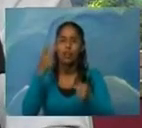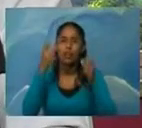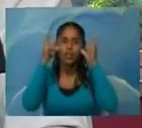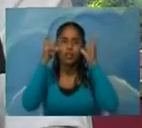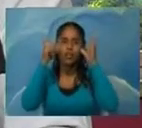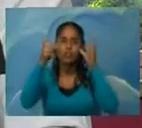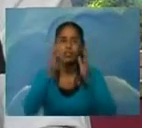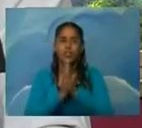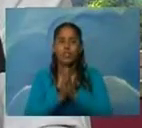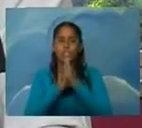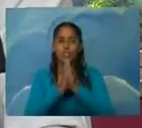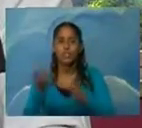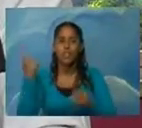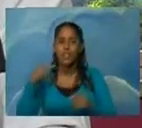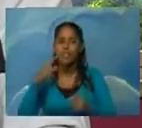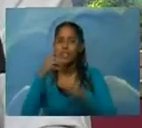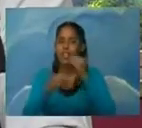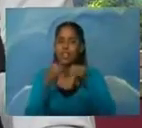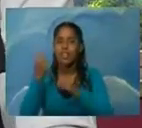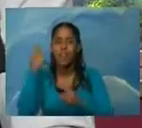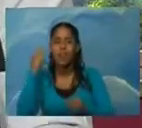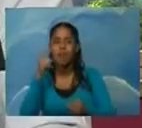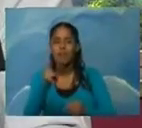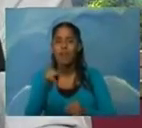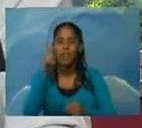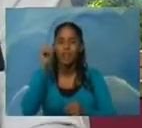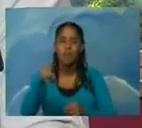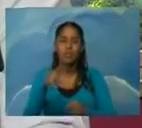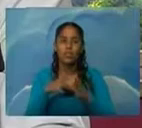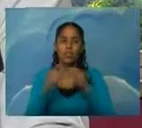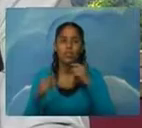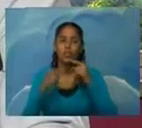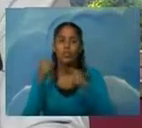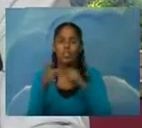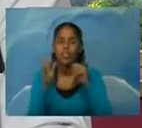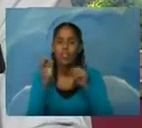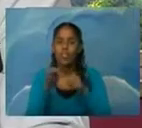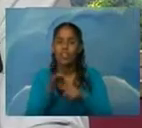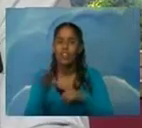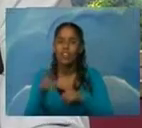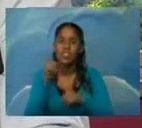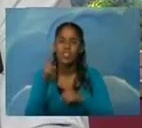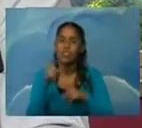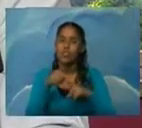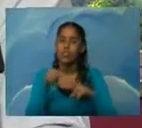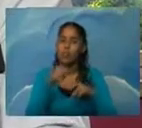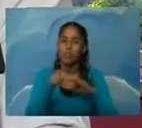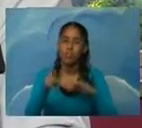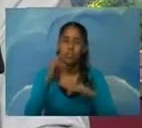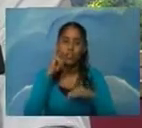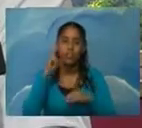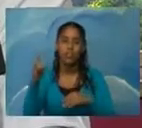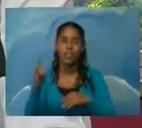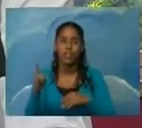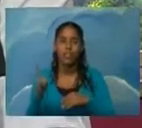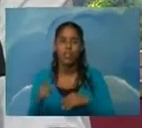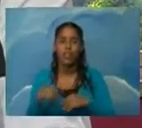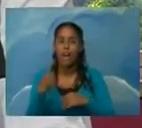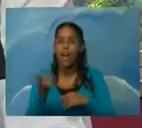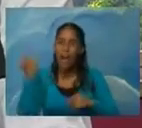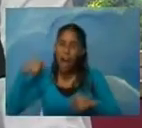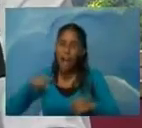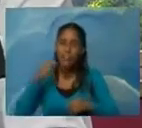oración, hay que hacerla para también todos los días no dejarle ni una pezuña, como dice usted, al diablo. Hay que